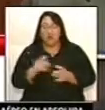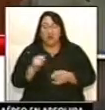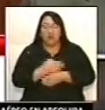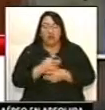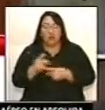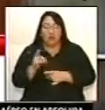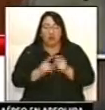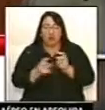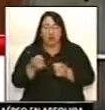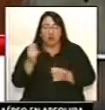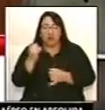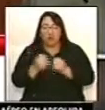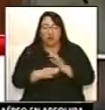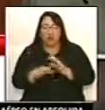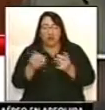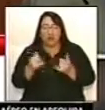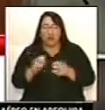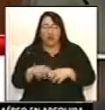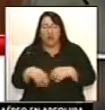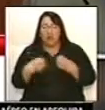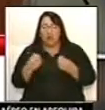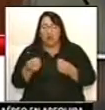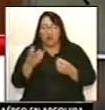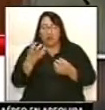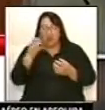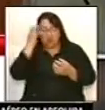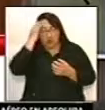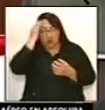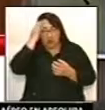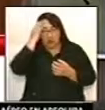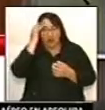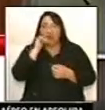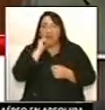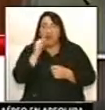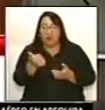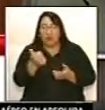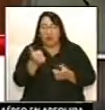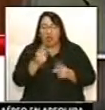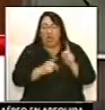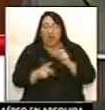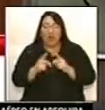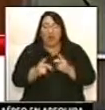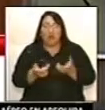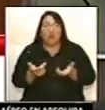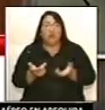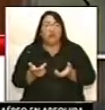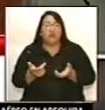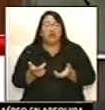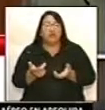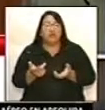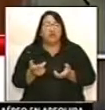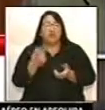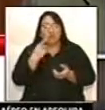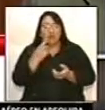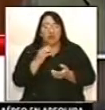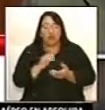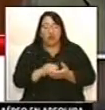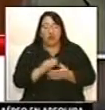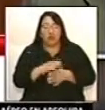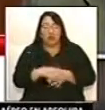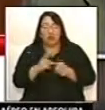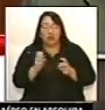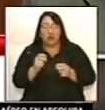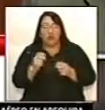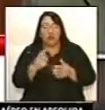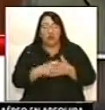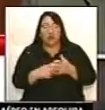ahora. Y eso podría generar alguna carestía o carestías que